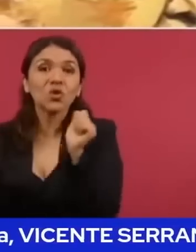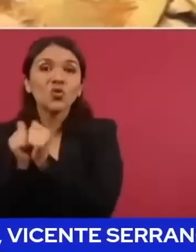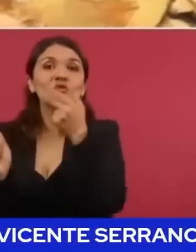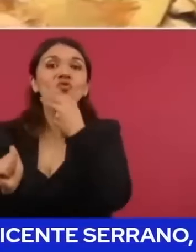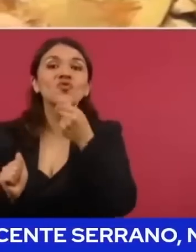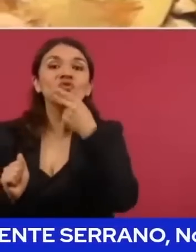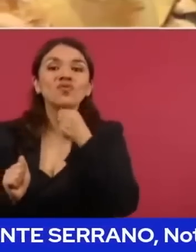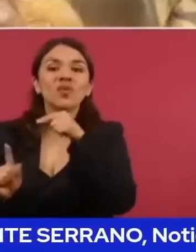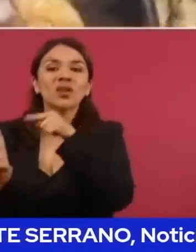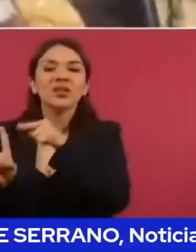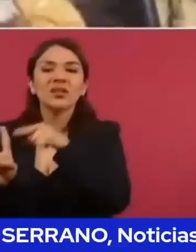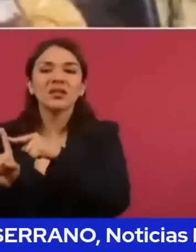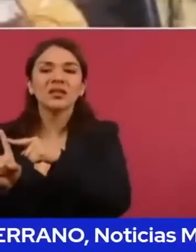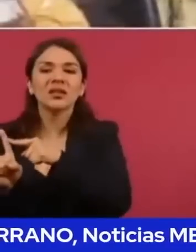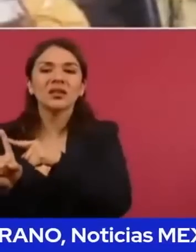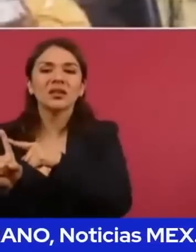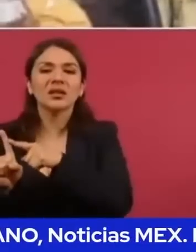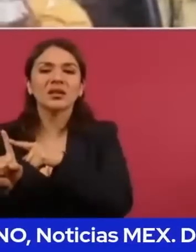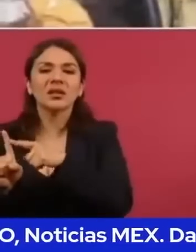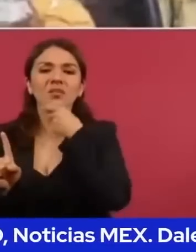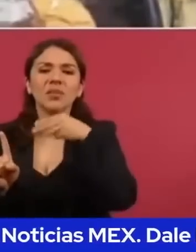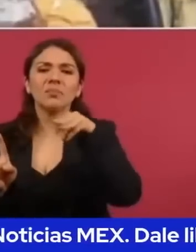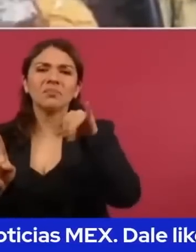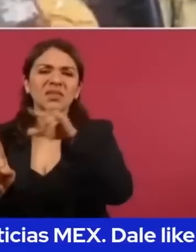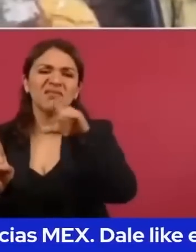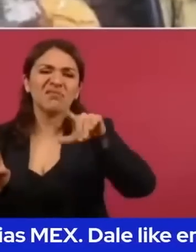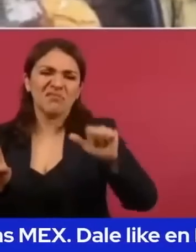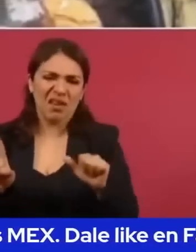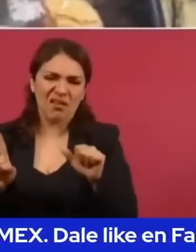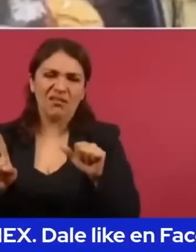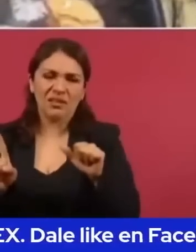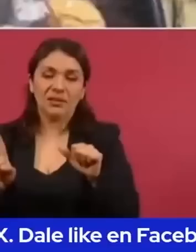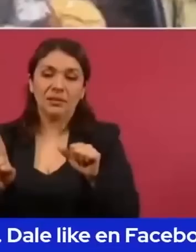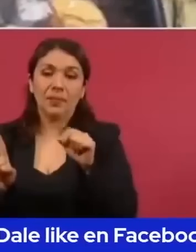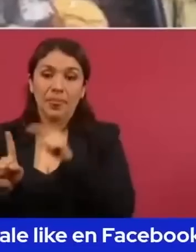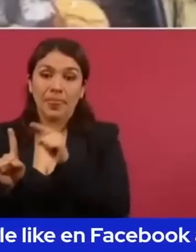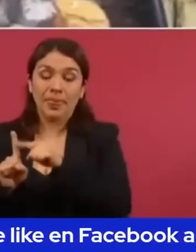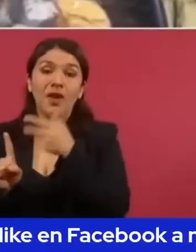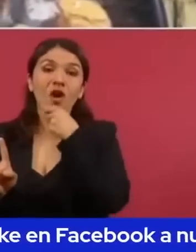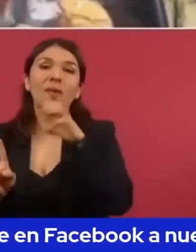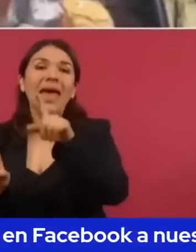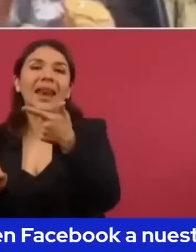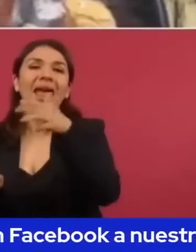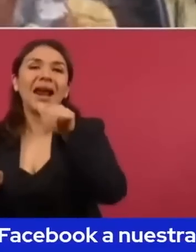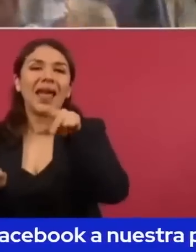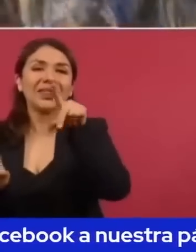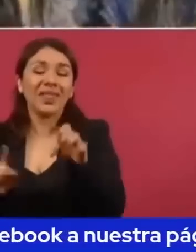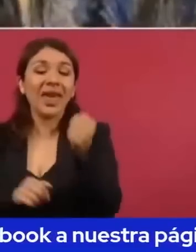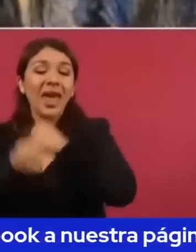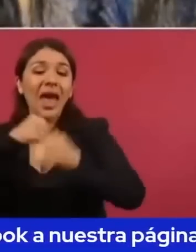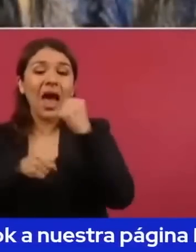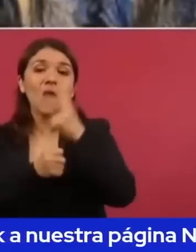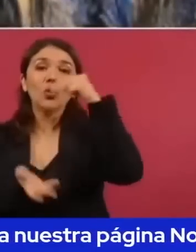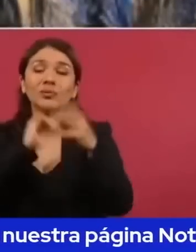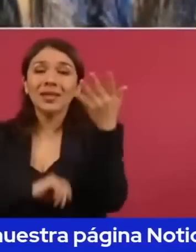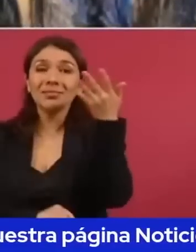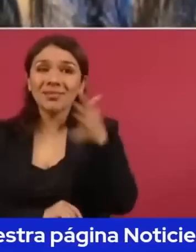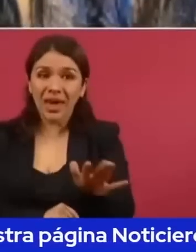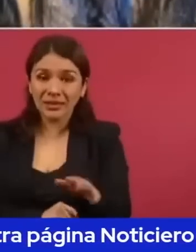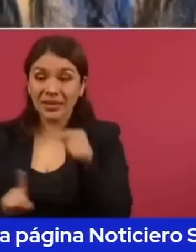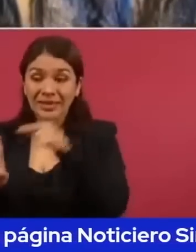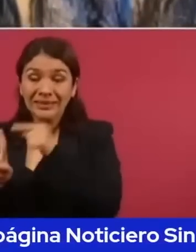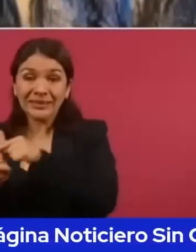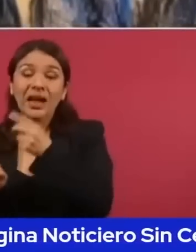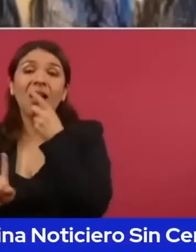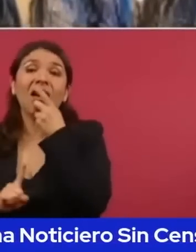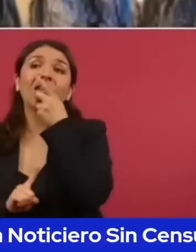el Grande, Sergio Villagrán. Y el Grande en el 2010 le